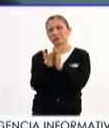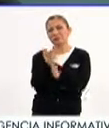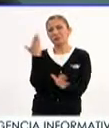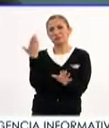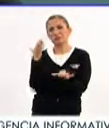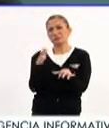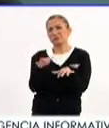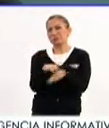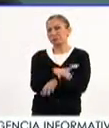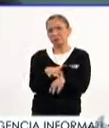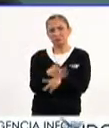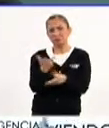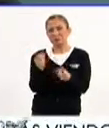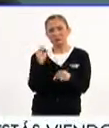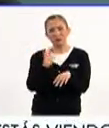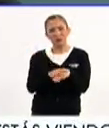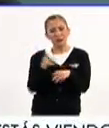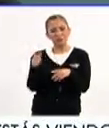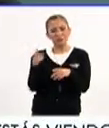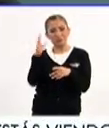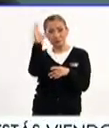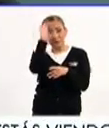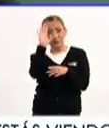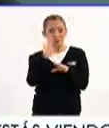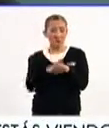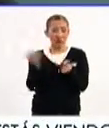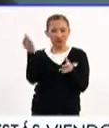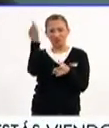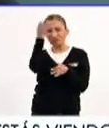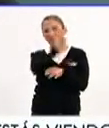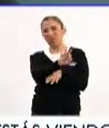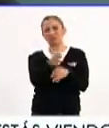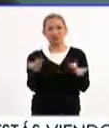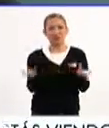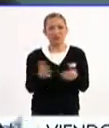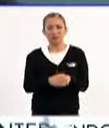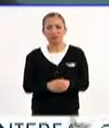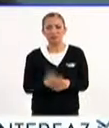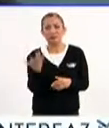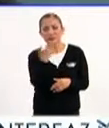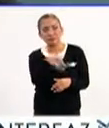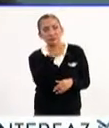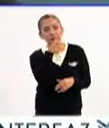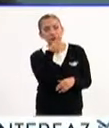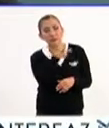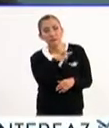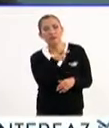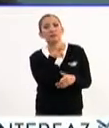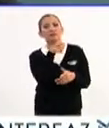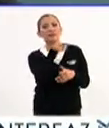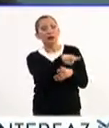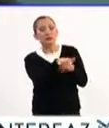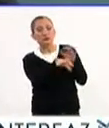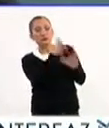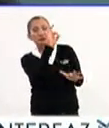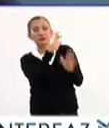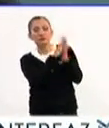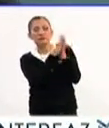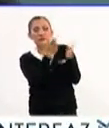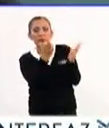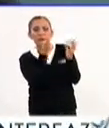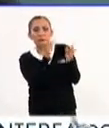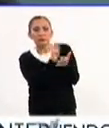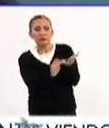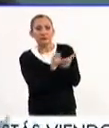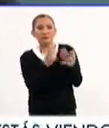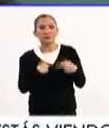ficción. Más que ser ciencia es más fantasía. Buscar que sea un libro